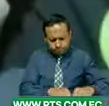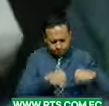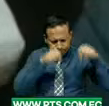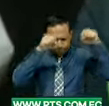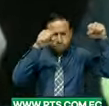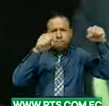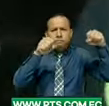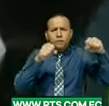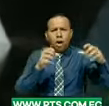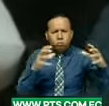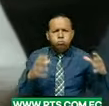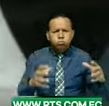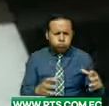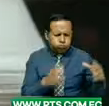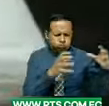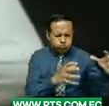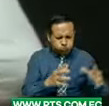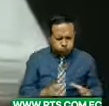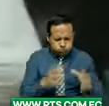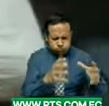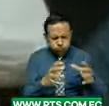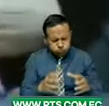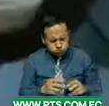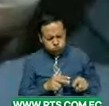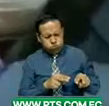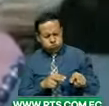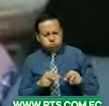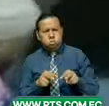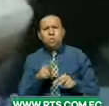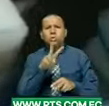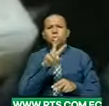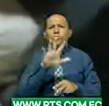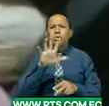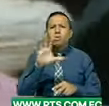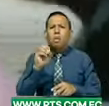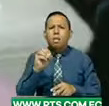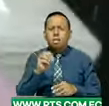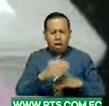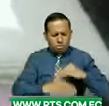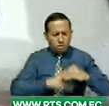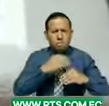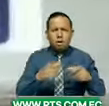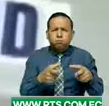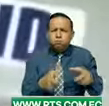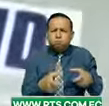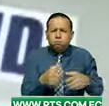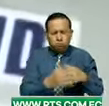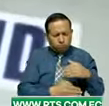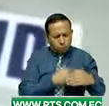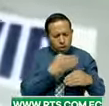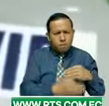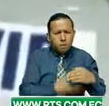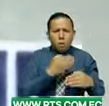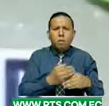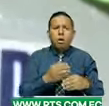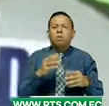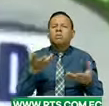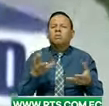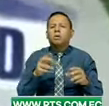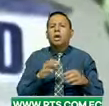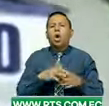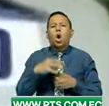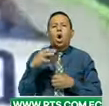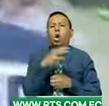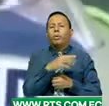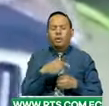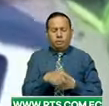hallan unos costales que contienen 250 paquetes envueltos con cinta de color café, con un logotipo denominado COVID, por lo cual proceden a